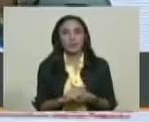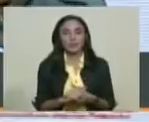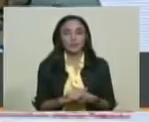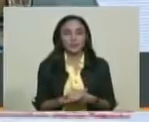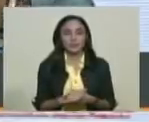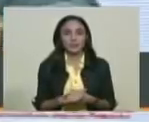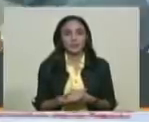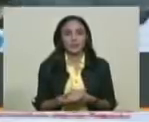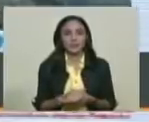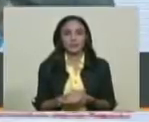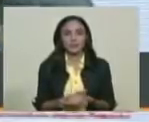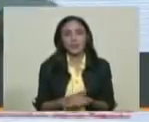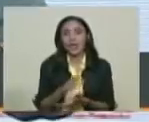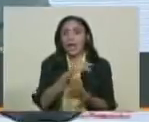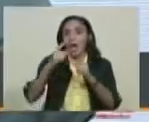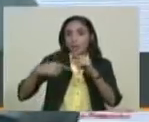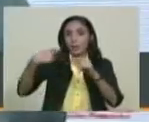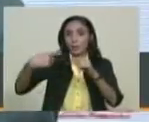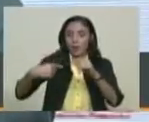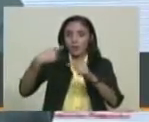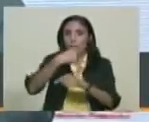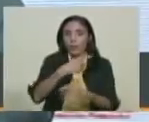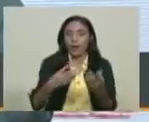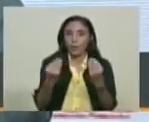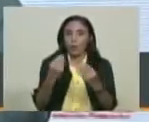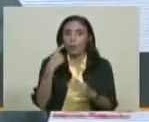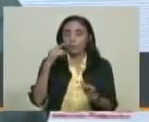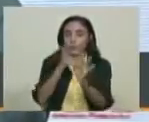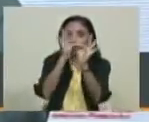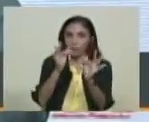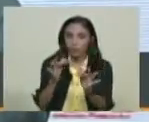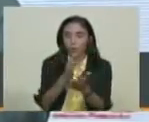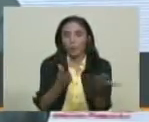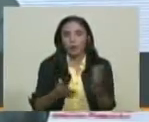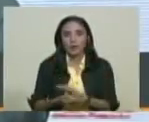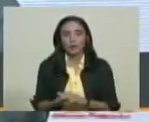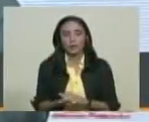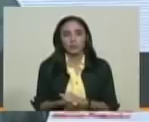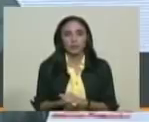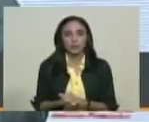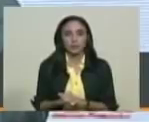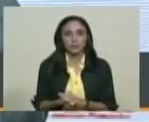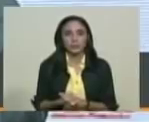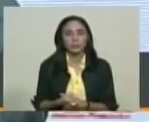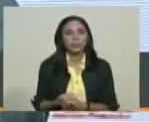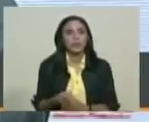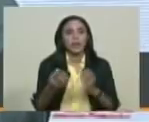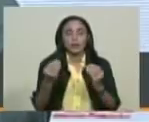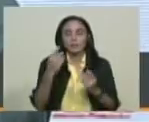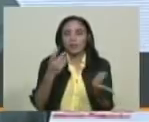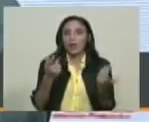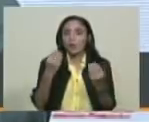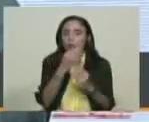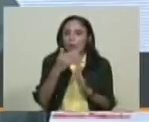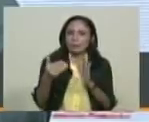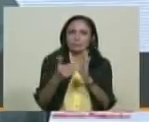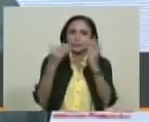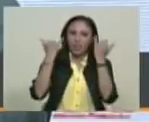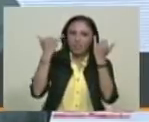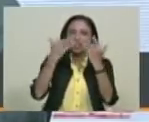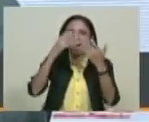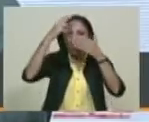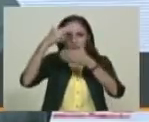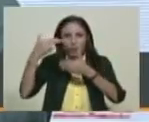Quiere decir que después viene el otro delito: colaborador inmediato de los terroristas que